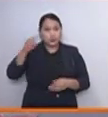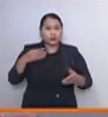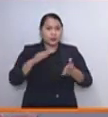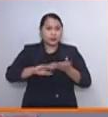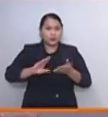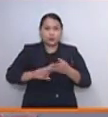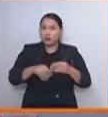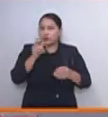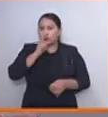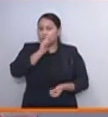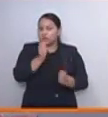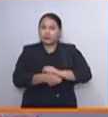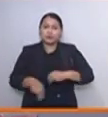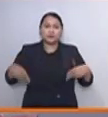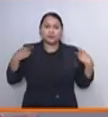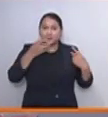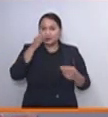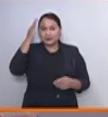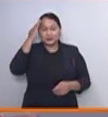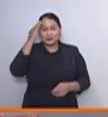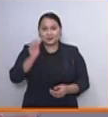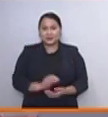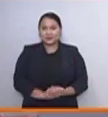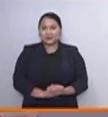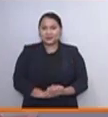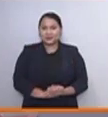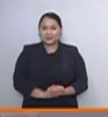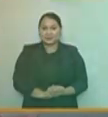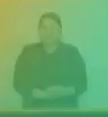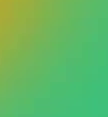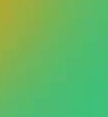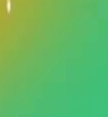te cambia la vida y tu suerte lo sabe.